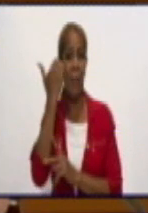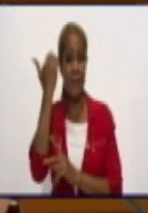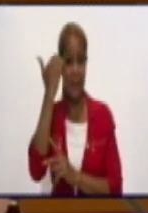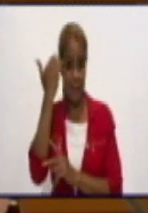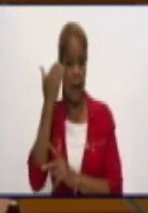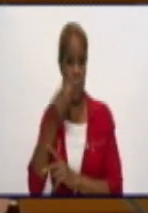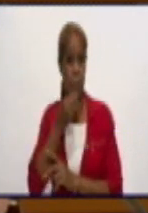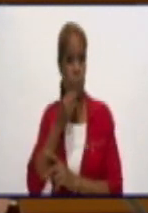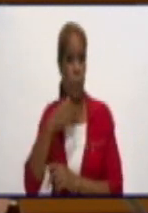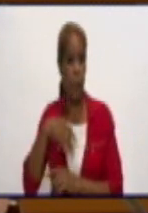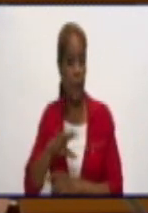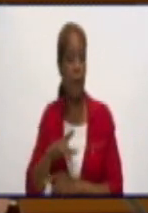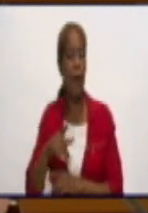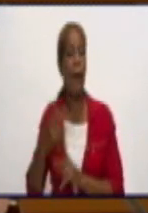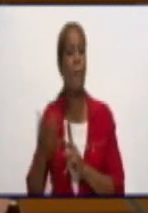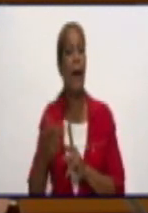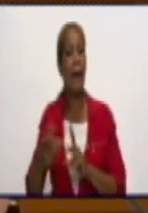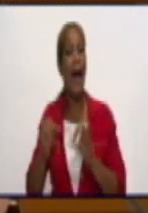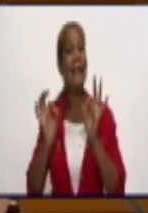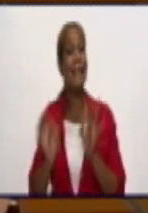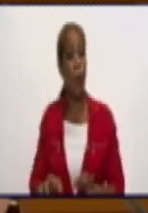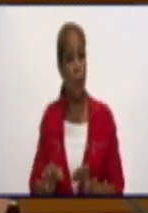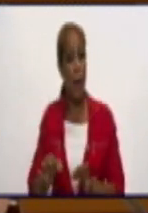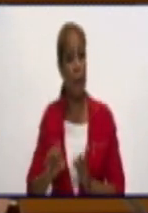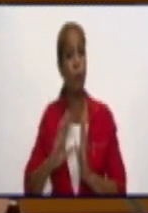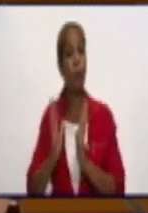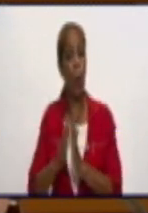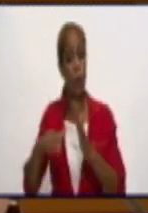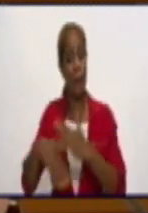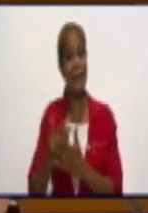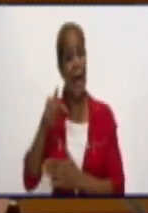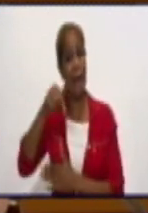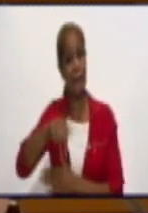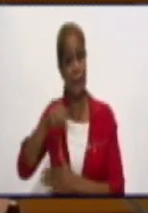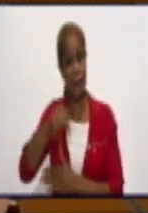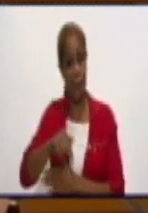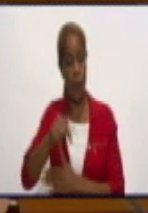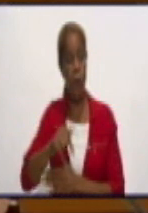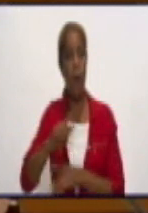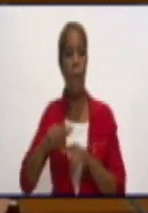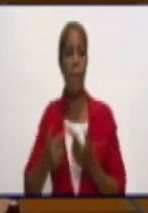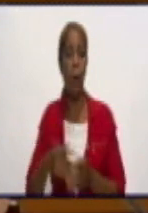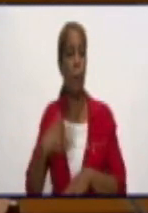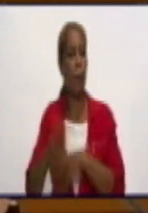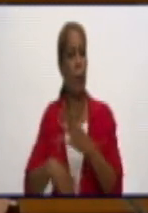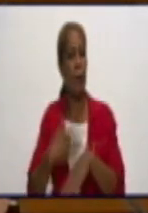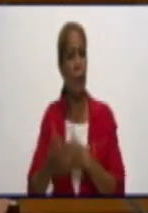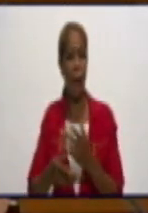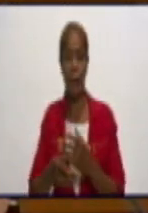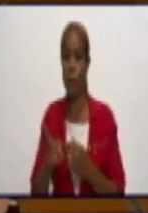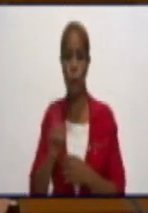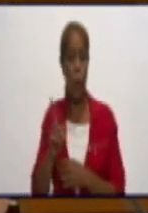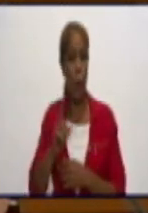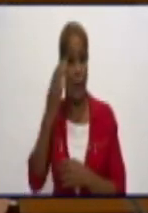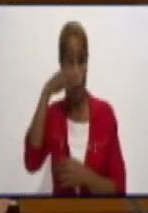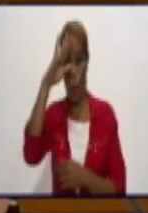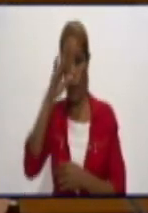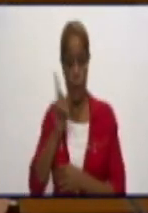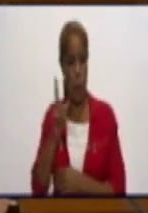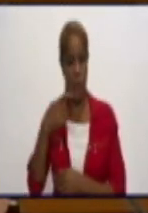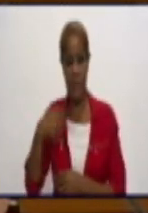para asegurar que en el día de hoy, por la causa de déficit de generación, en el país no debe haber